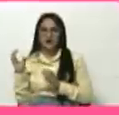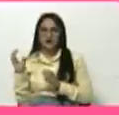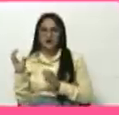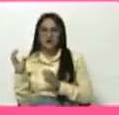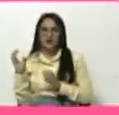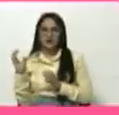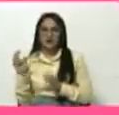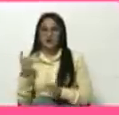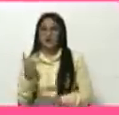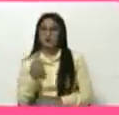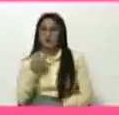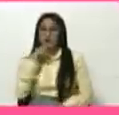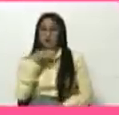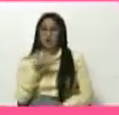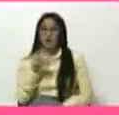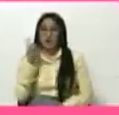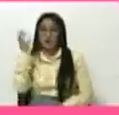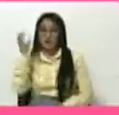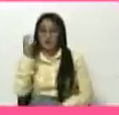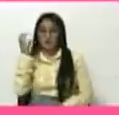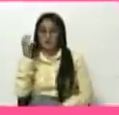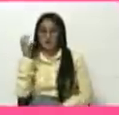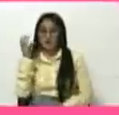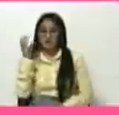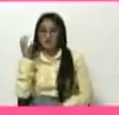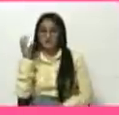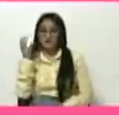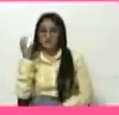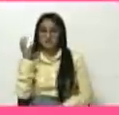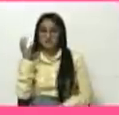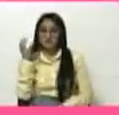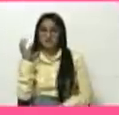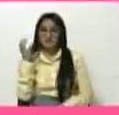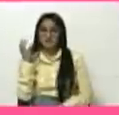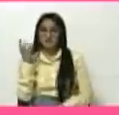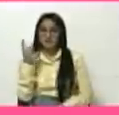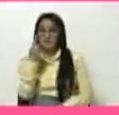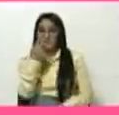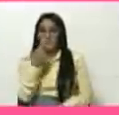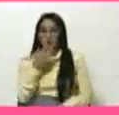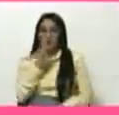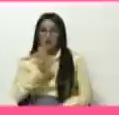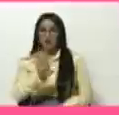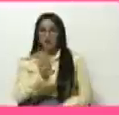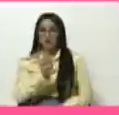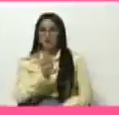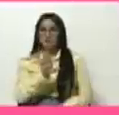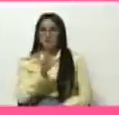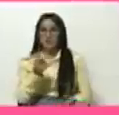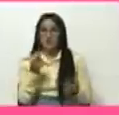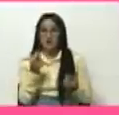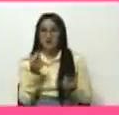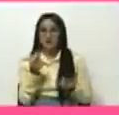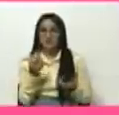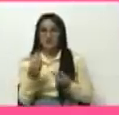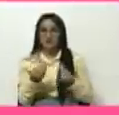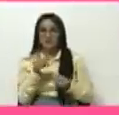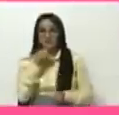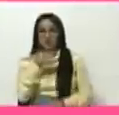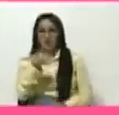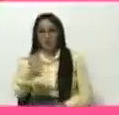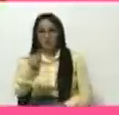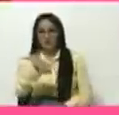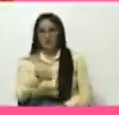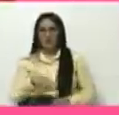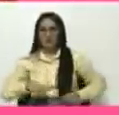una carga no solo histórica y de conciencia, un rol de protagonismo. Nadie les va a construir la historia a ustedes.